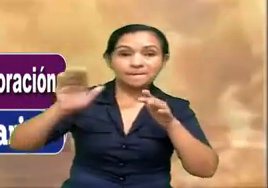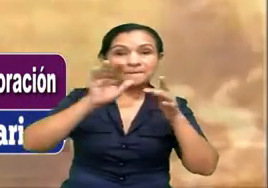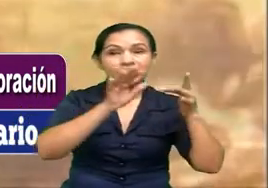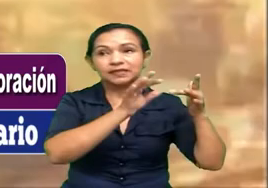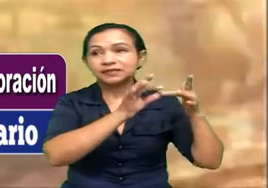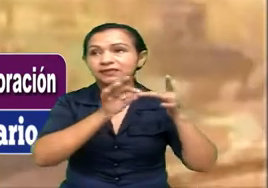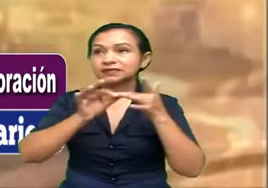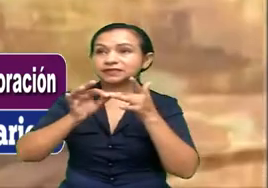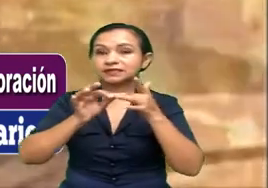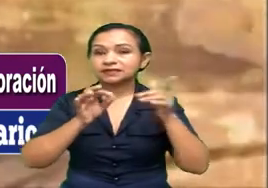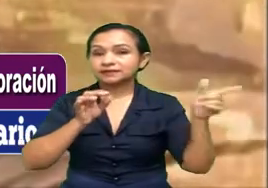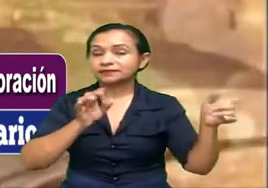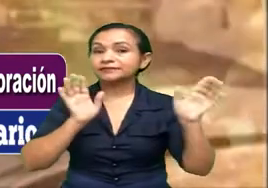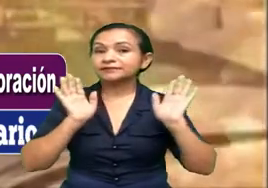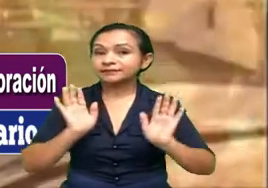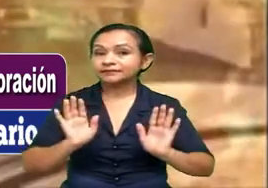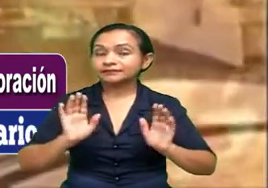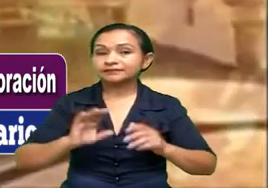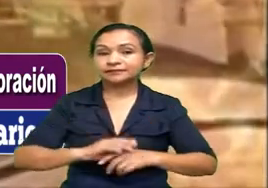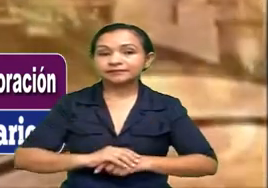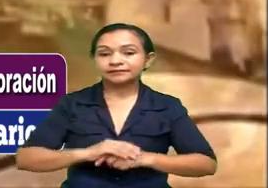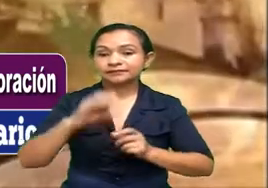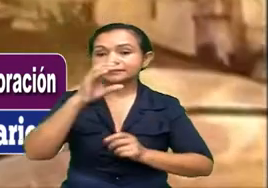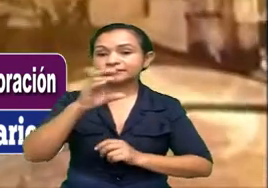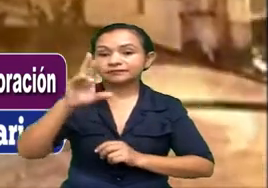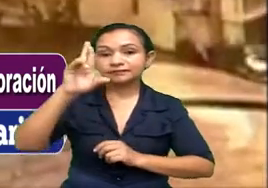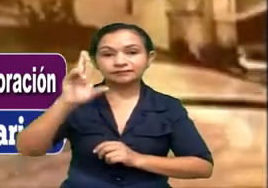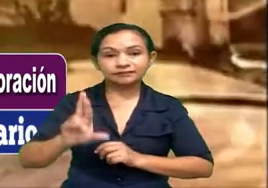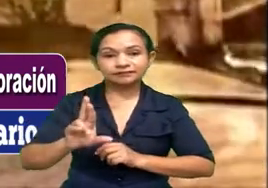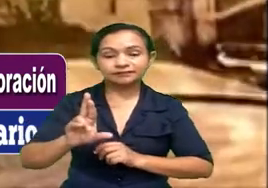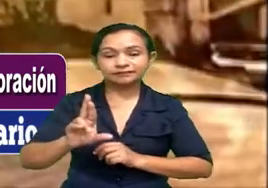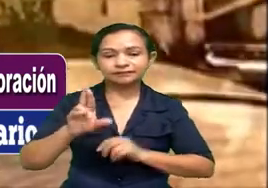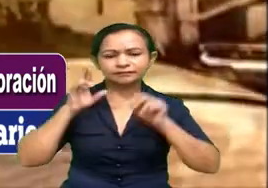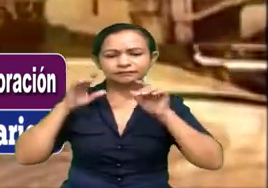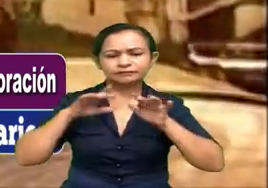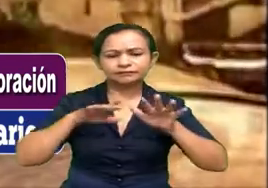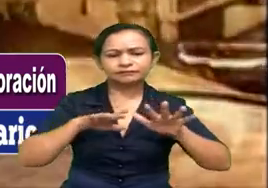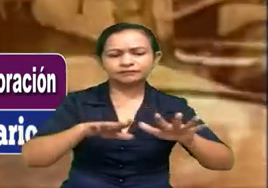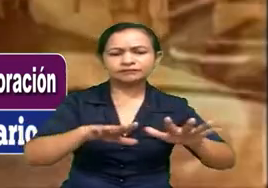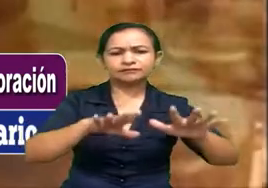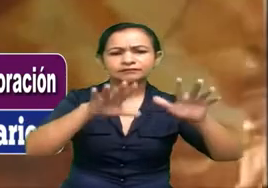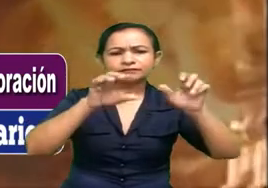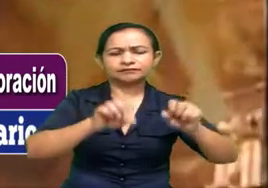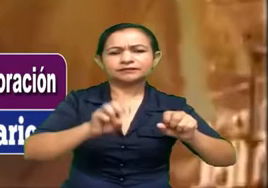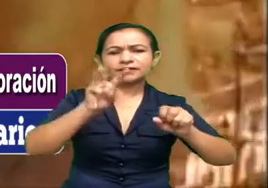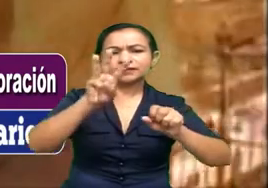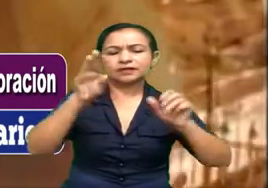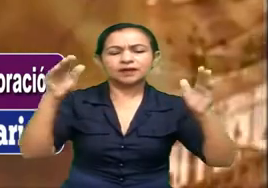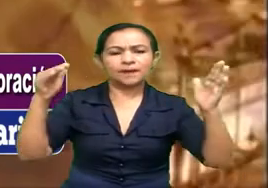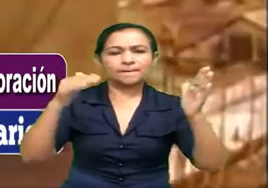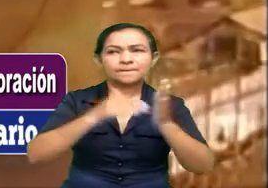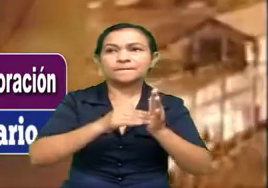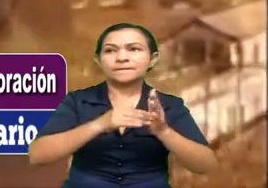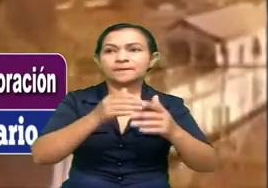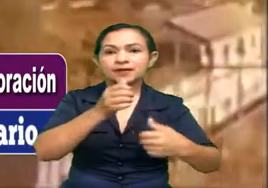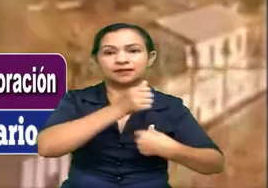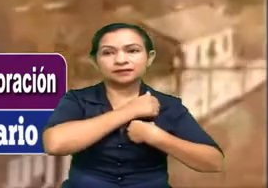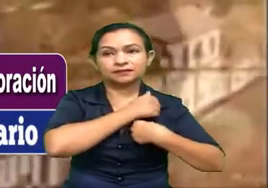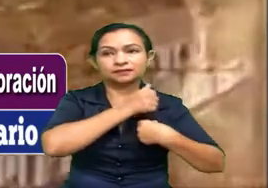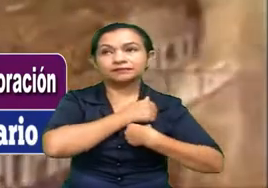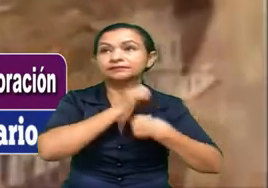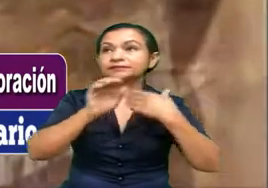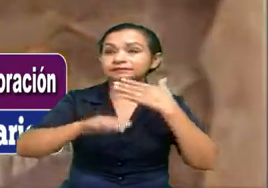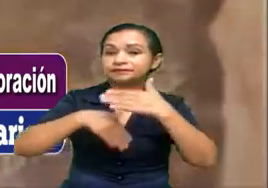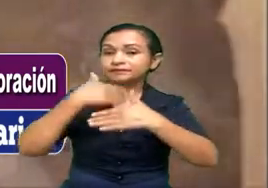más de 5.000 personas. Uh-huh. Los costarricenses invadieron Nicaragua con más de 3.000 soldados. Pero eso es parte de lo que vamos a